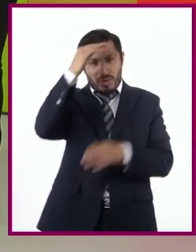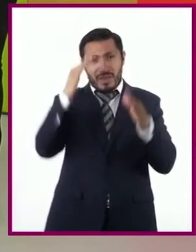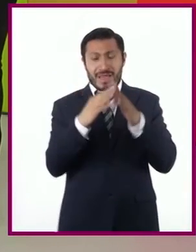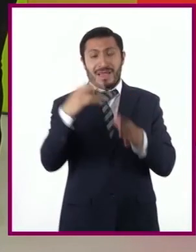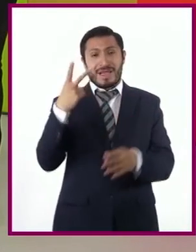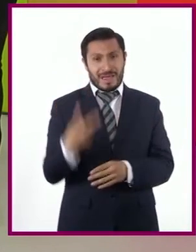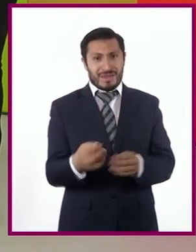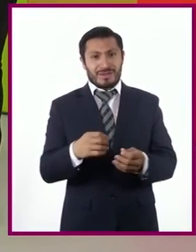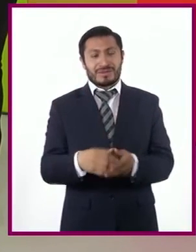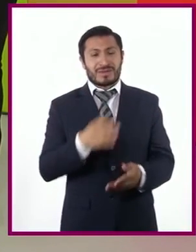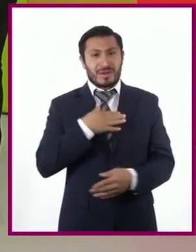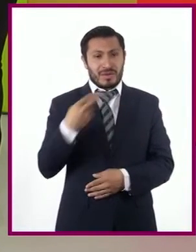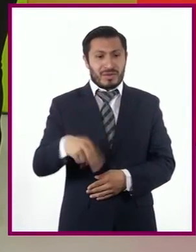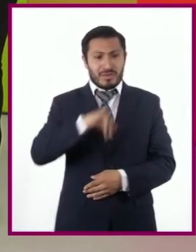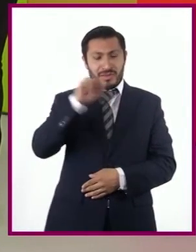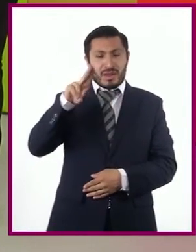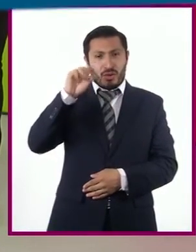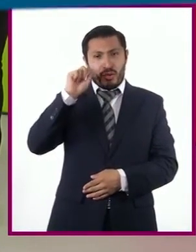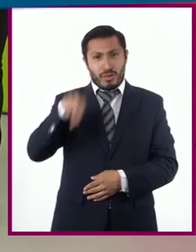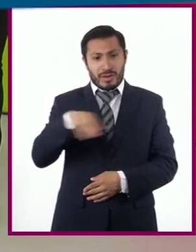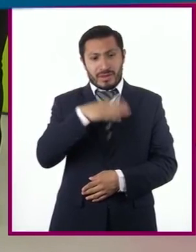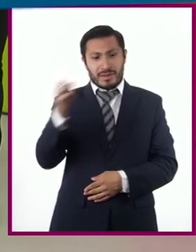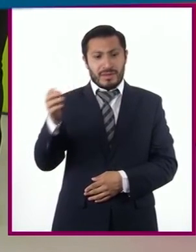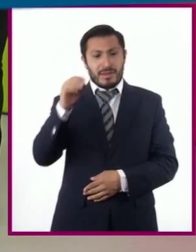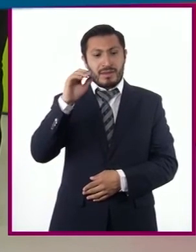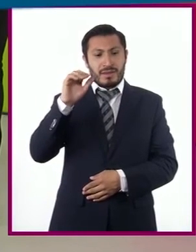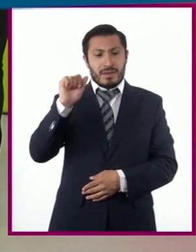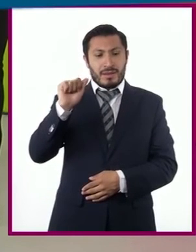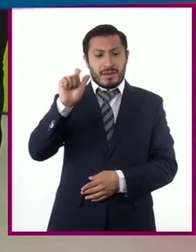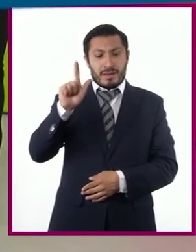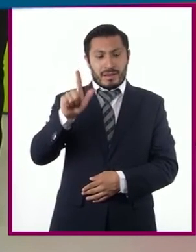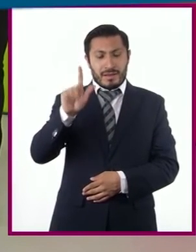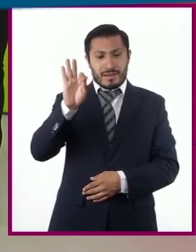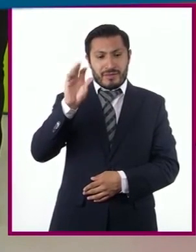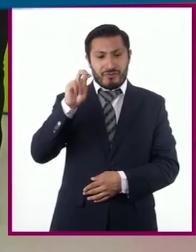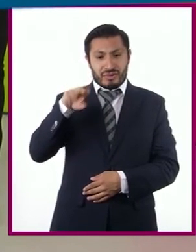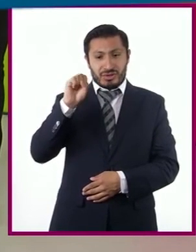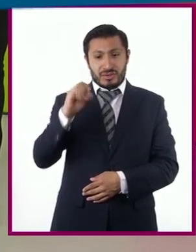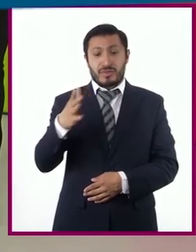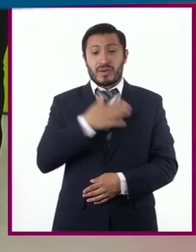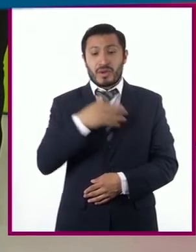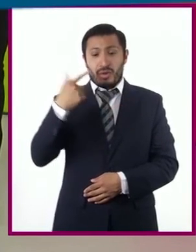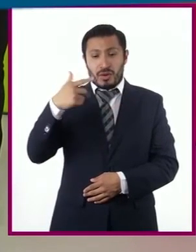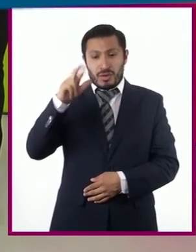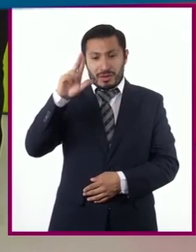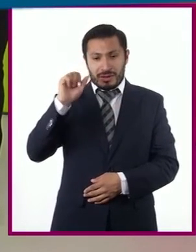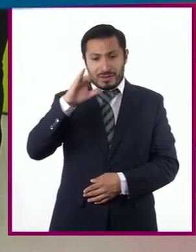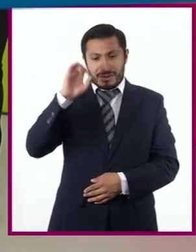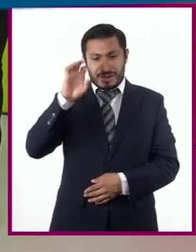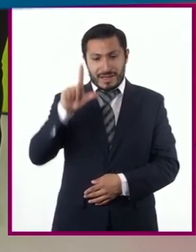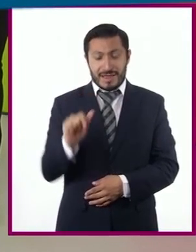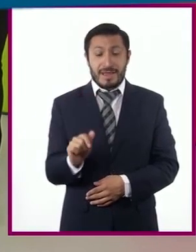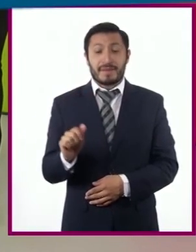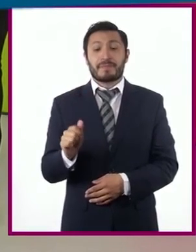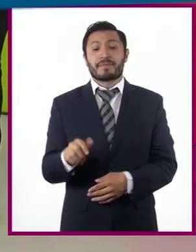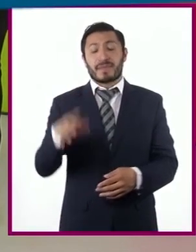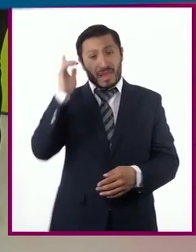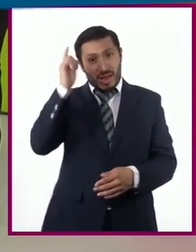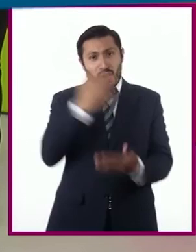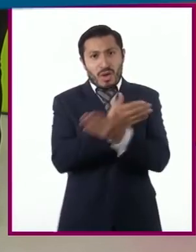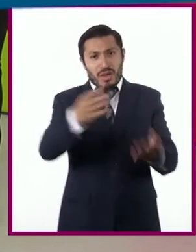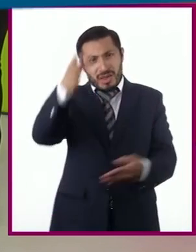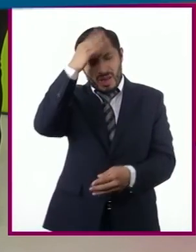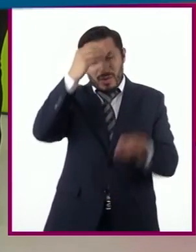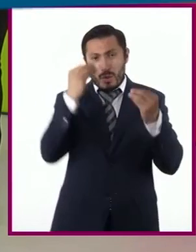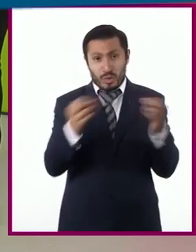Casa 2. Soy el profesor Juan Carlos Alfonso Vences y... yo la profesora Graciela Sánchez Venancio. Espero que hayan aprendido